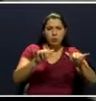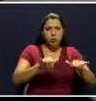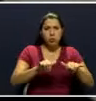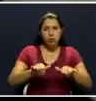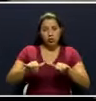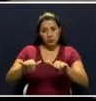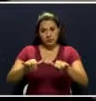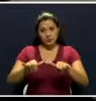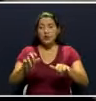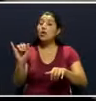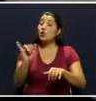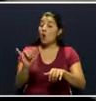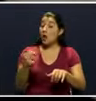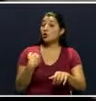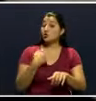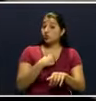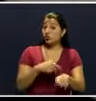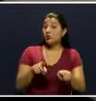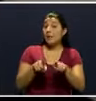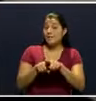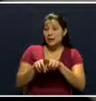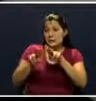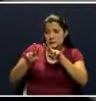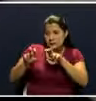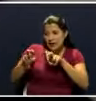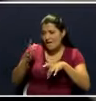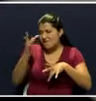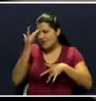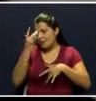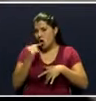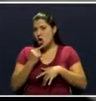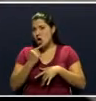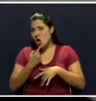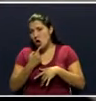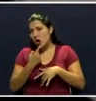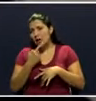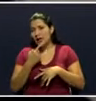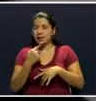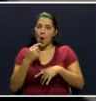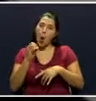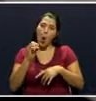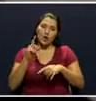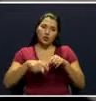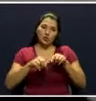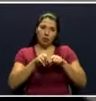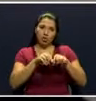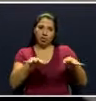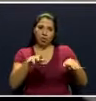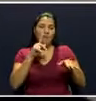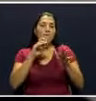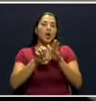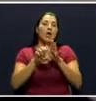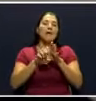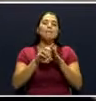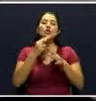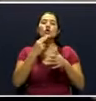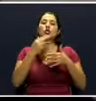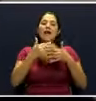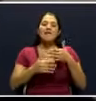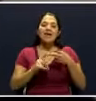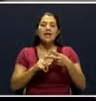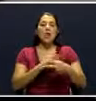También nosotros estudiamos las enfermedades crónicas o no transmisibles como la diabetes, la hipertensión. También para nosotros